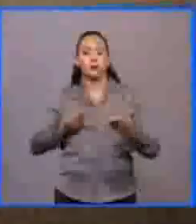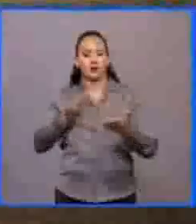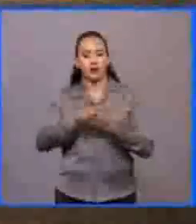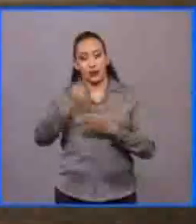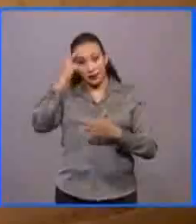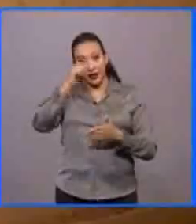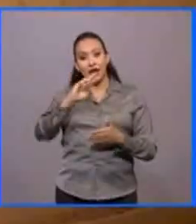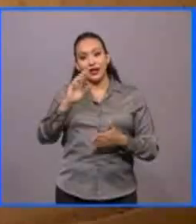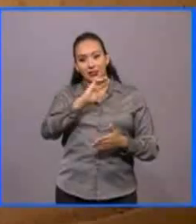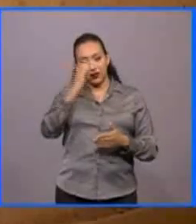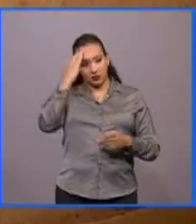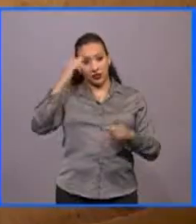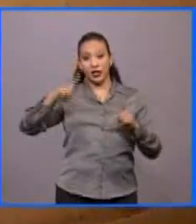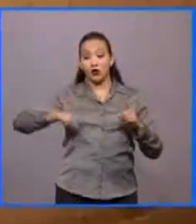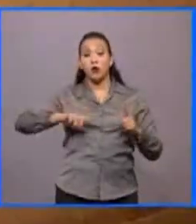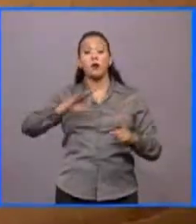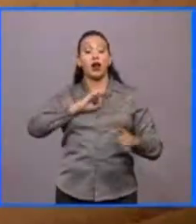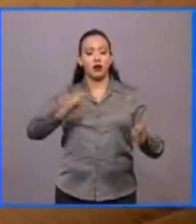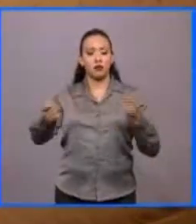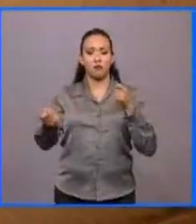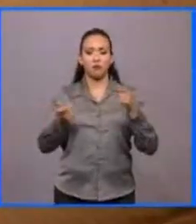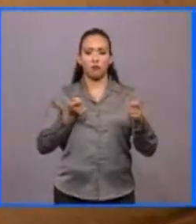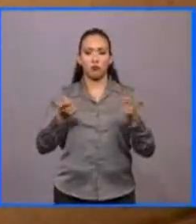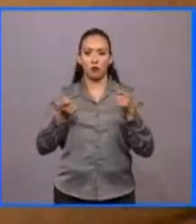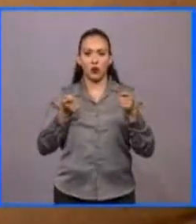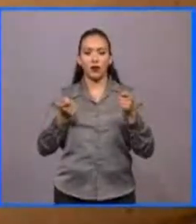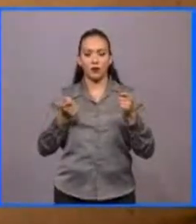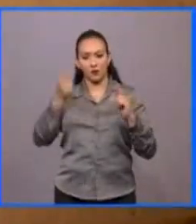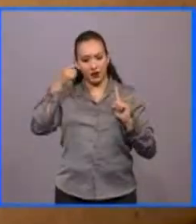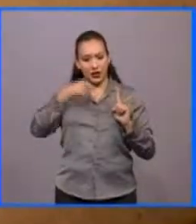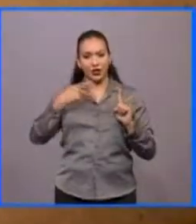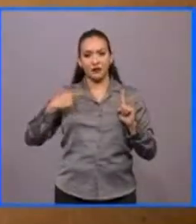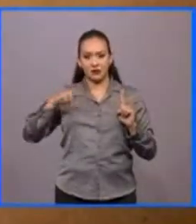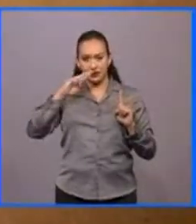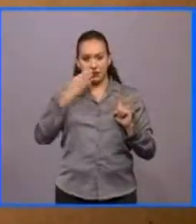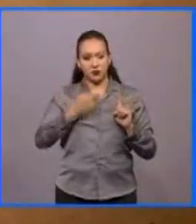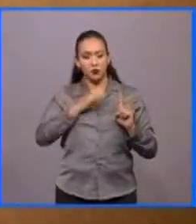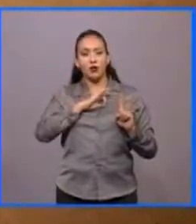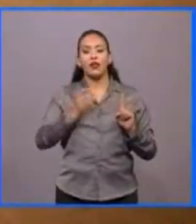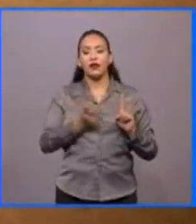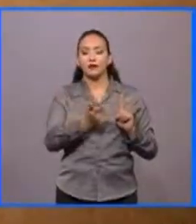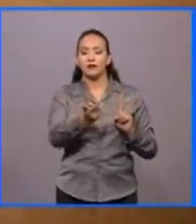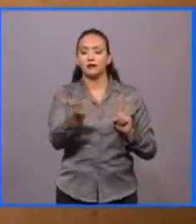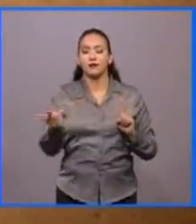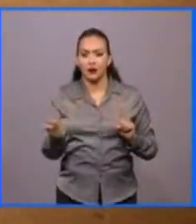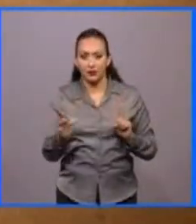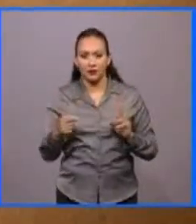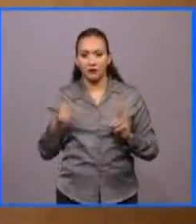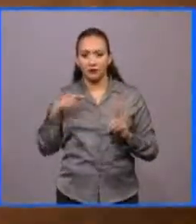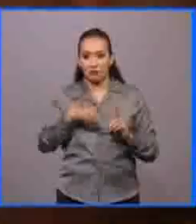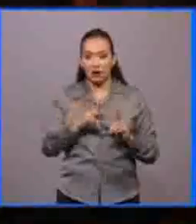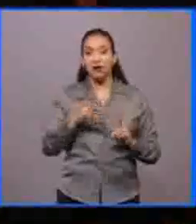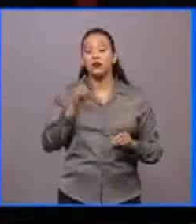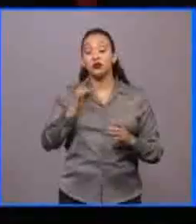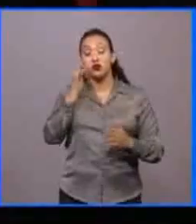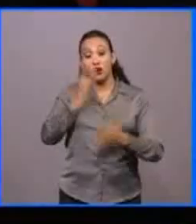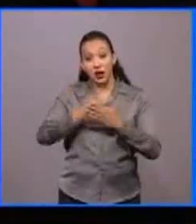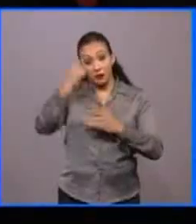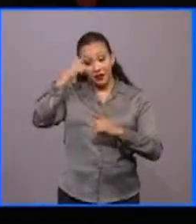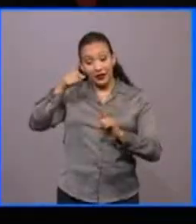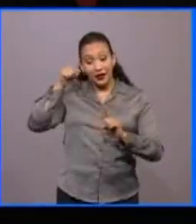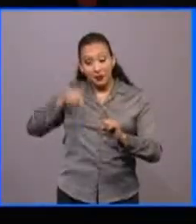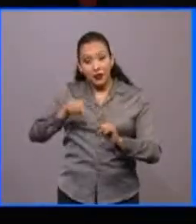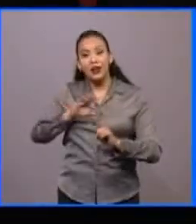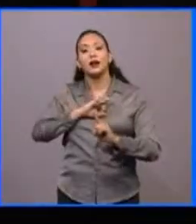reconozca legitimidad al gobernador para solicitar la consulta y se pronuncie únicamente sobre la trascendencia y legalidad de la materia